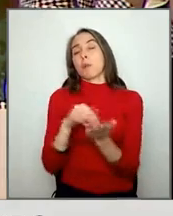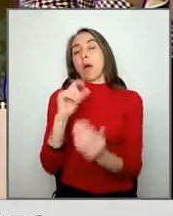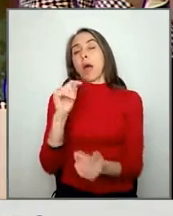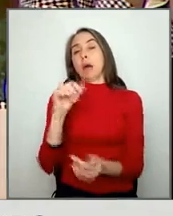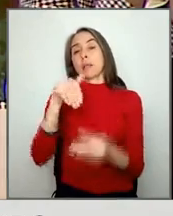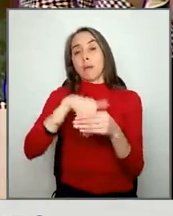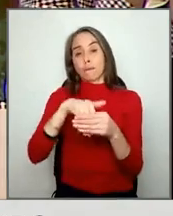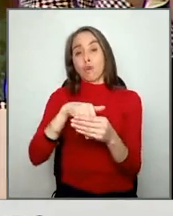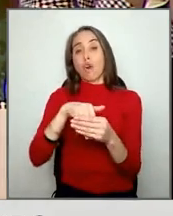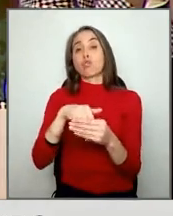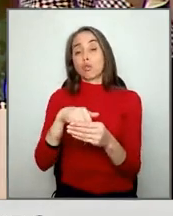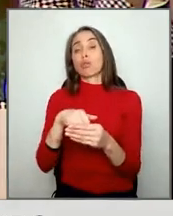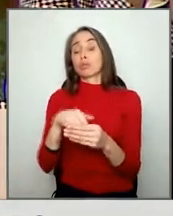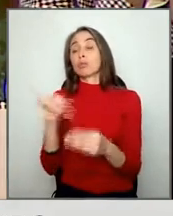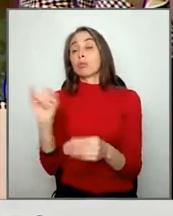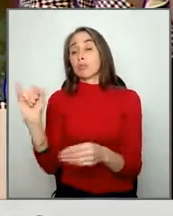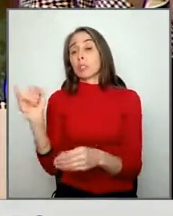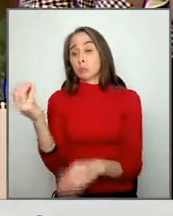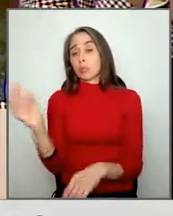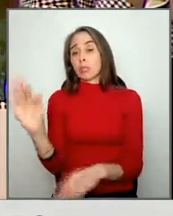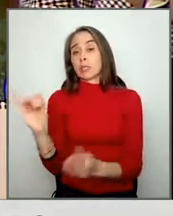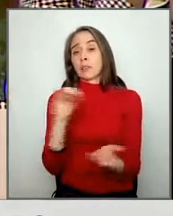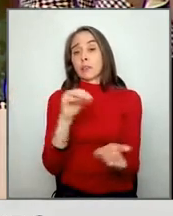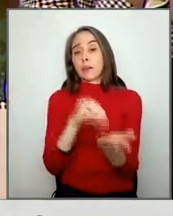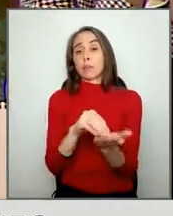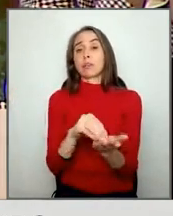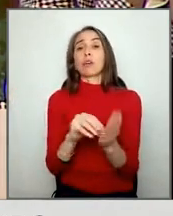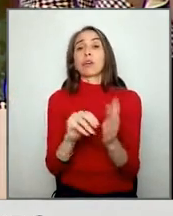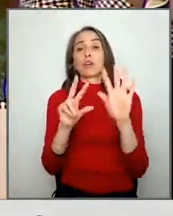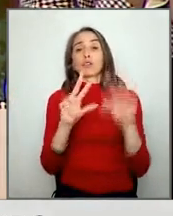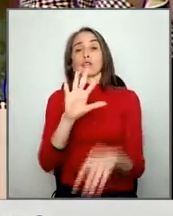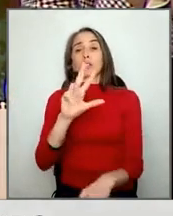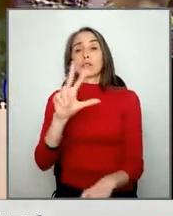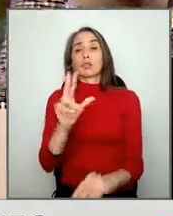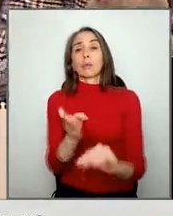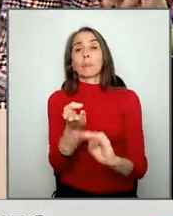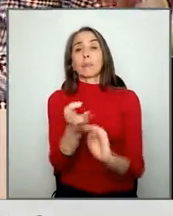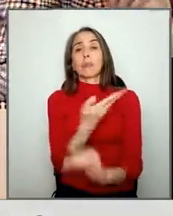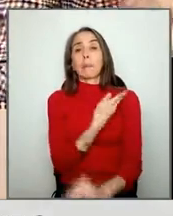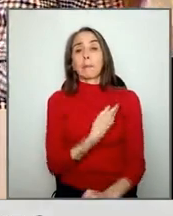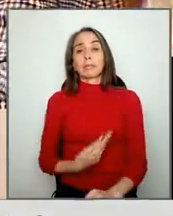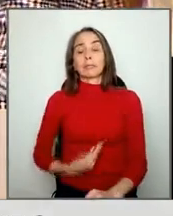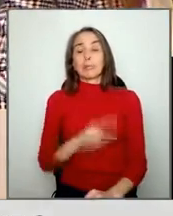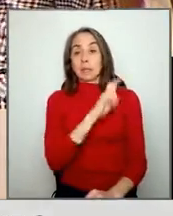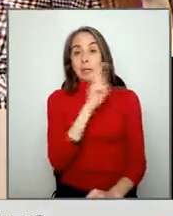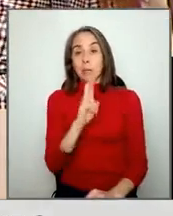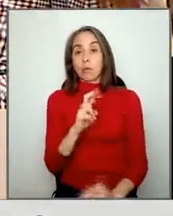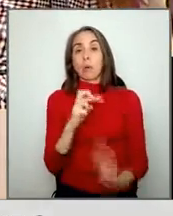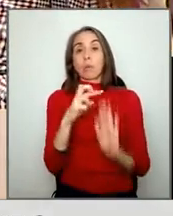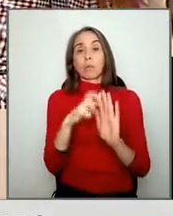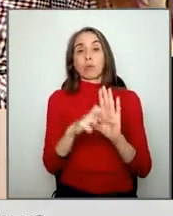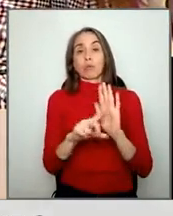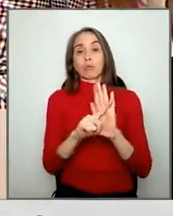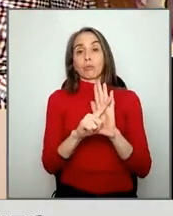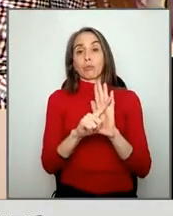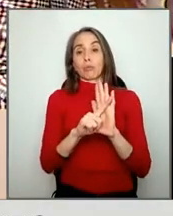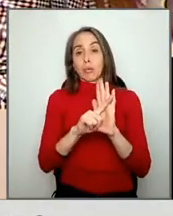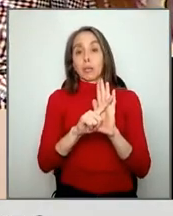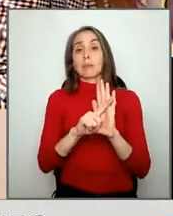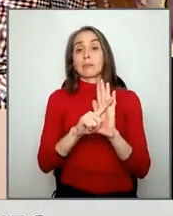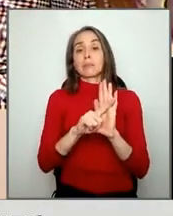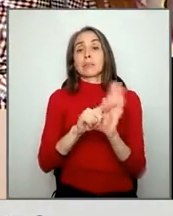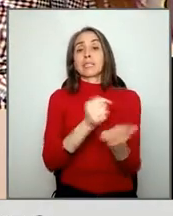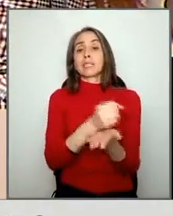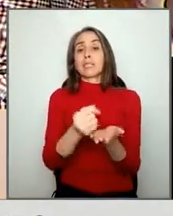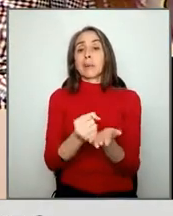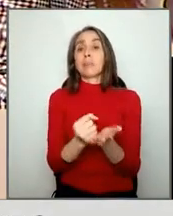bien ocho cinco ocho que solicita su excelencia el presidente de la república que presente una indicación al proyecto de ley boletín número